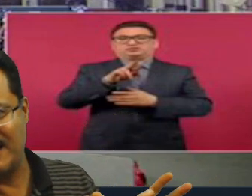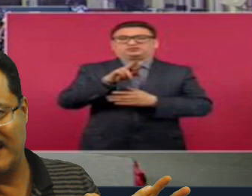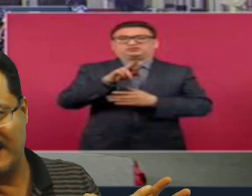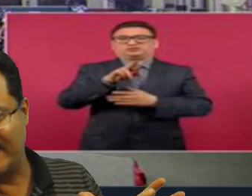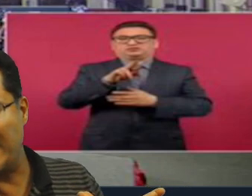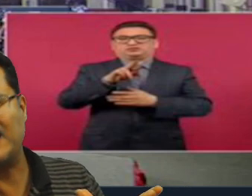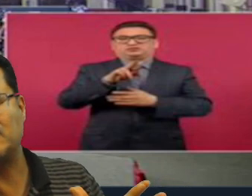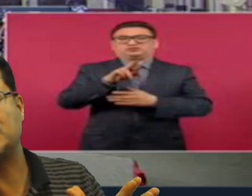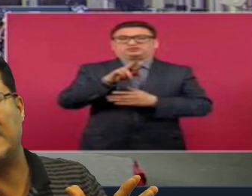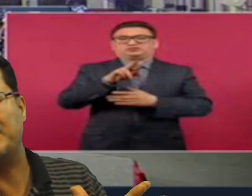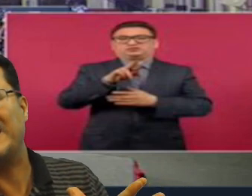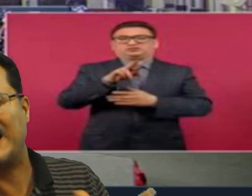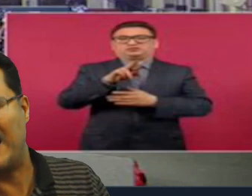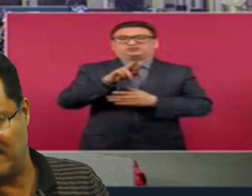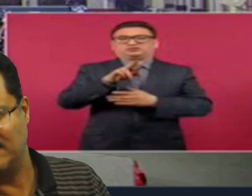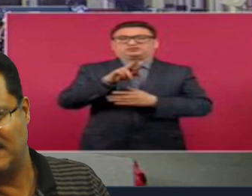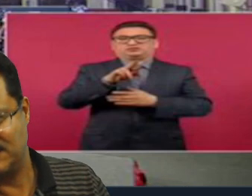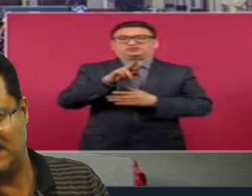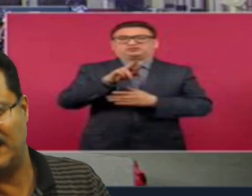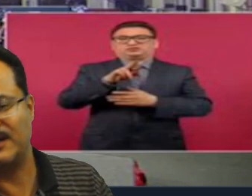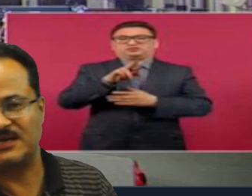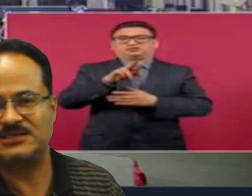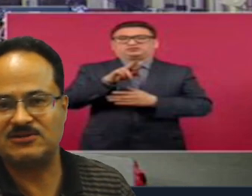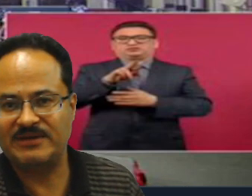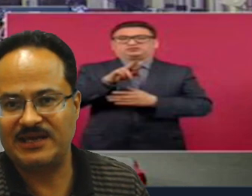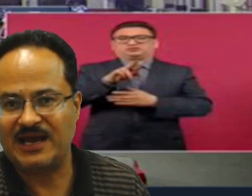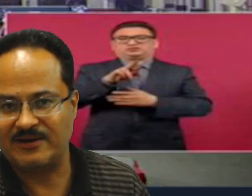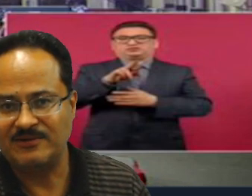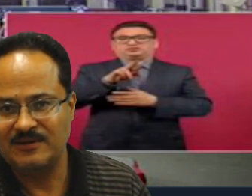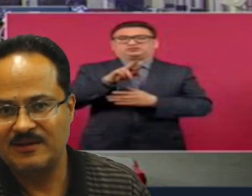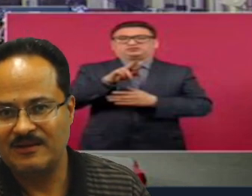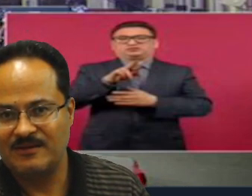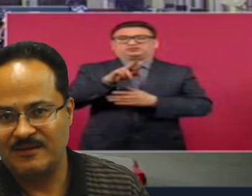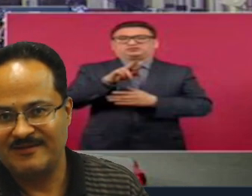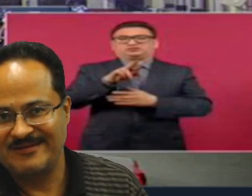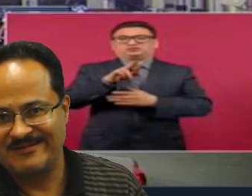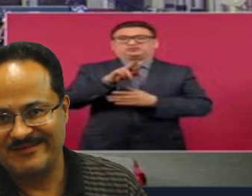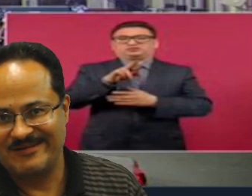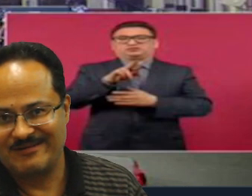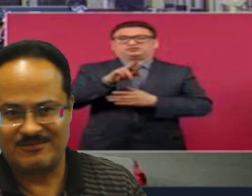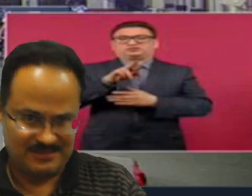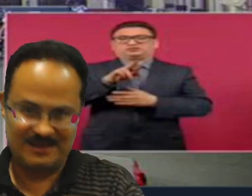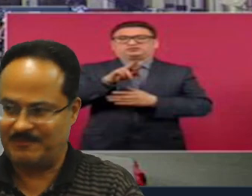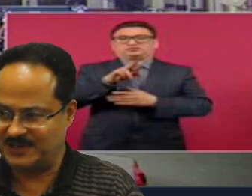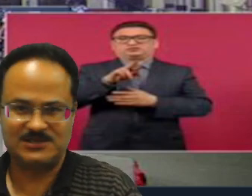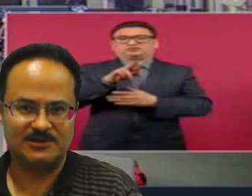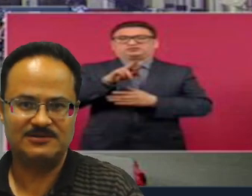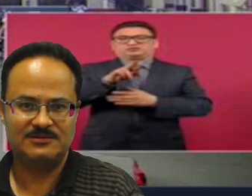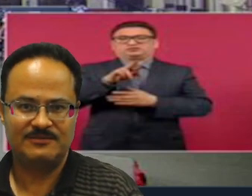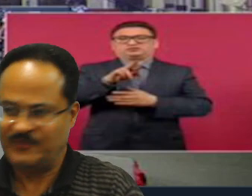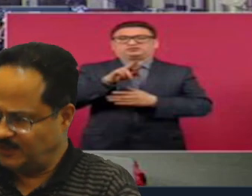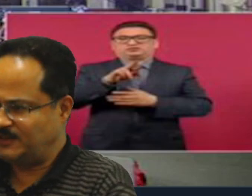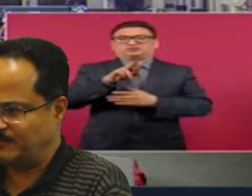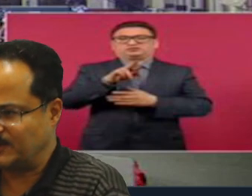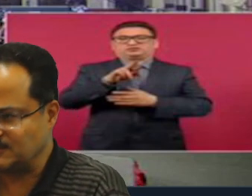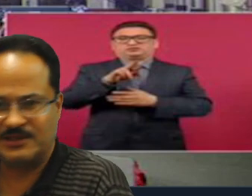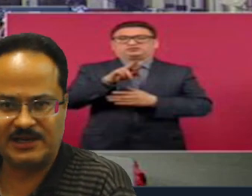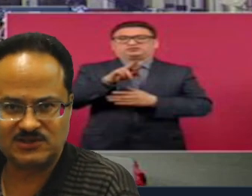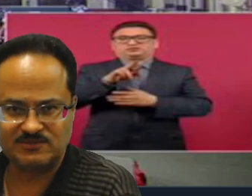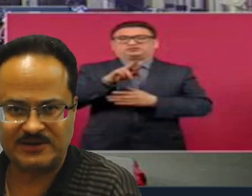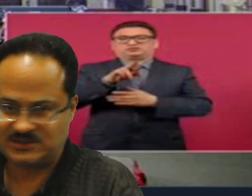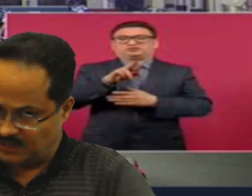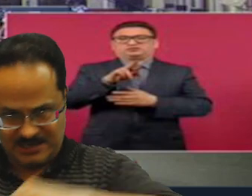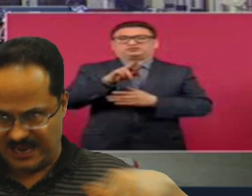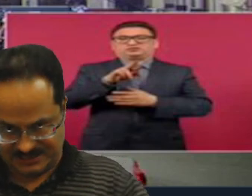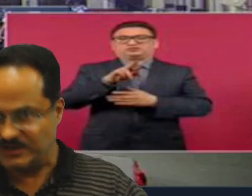de actos que han marcado al ejército mexicano de represión y de violación